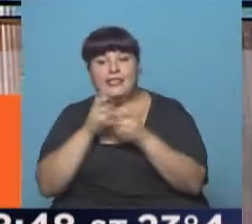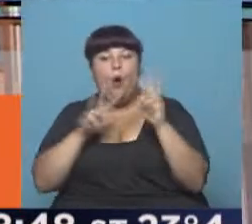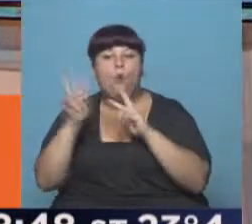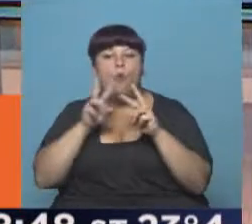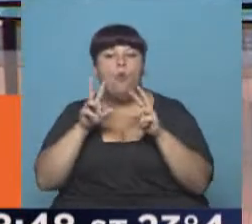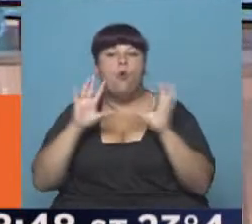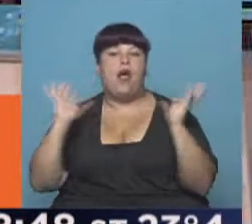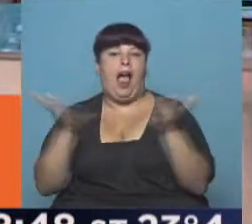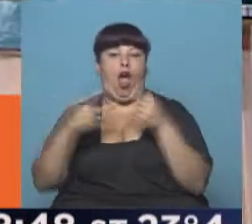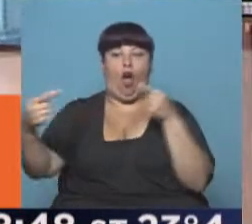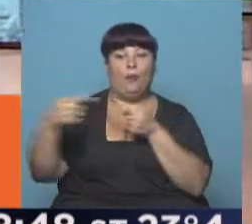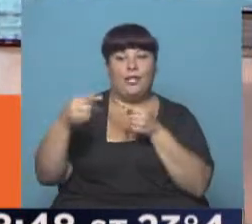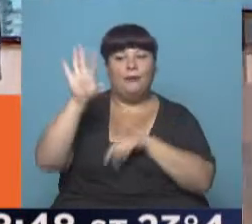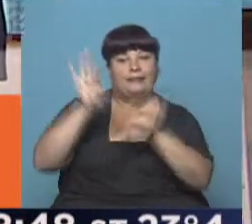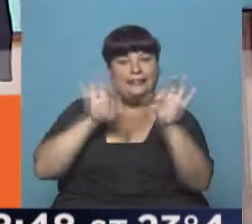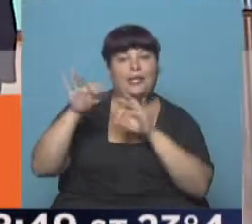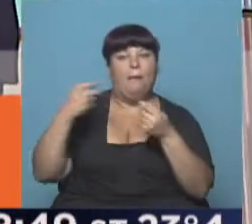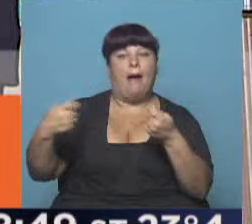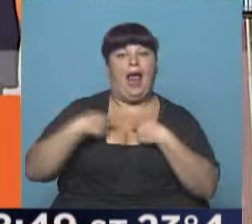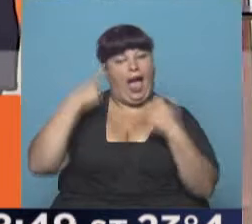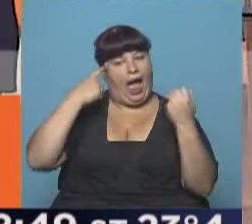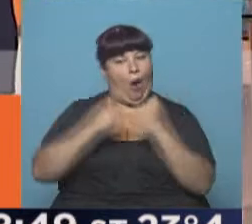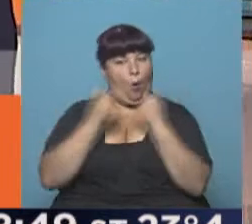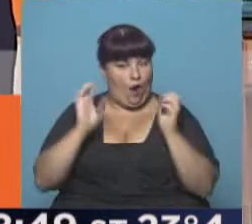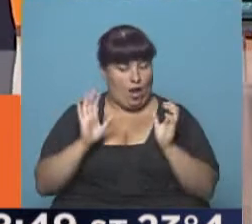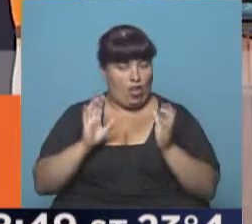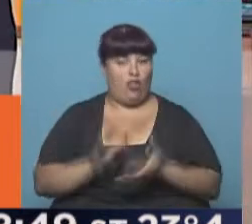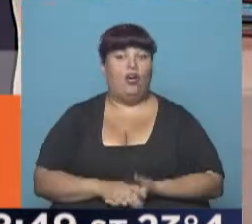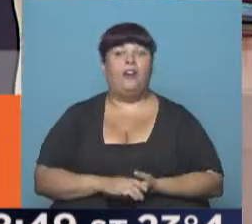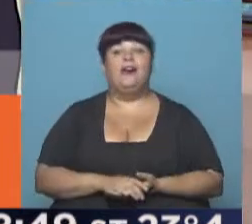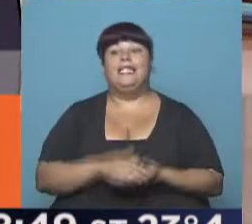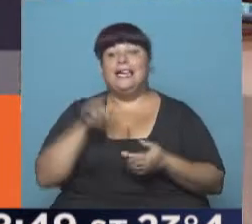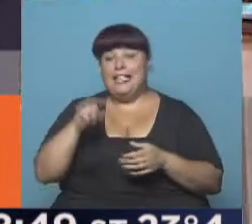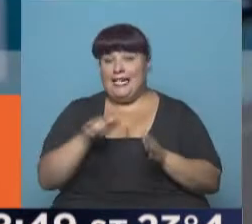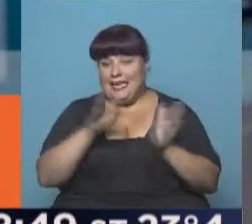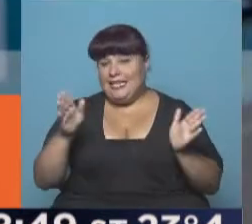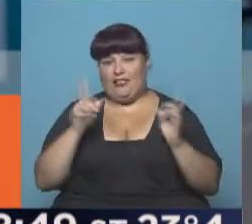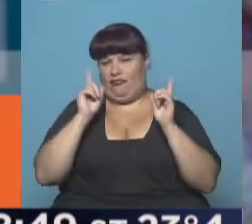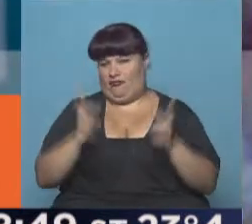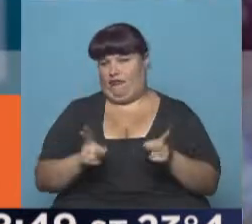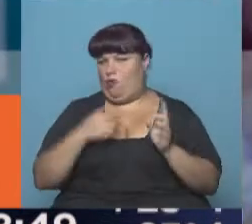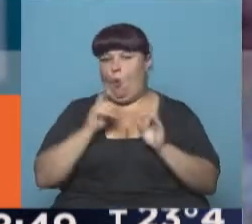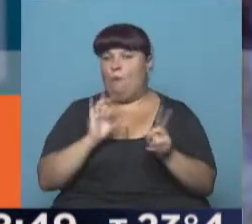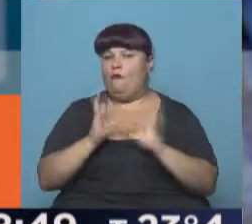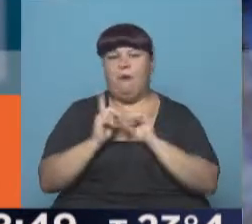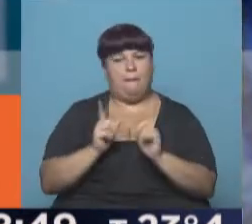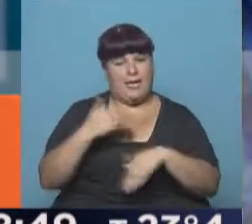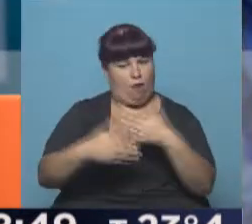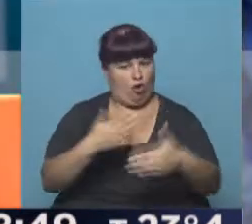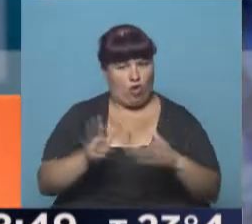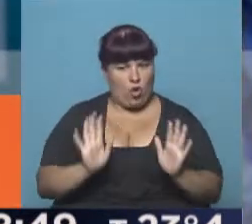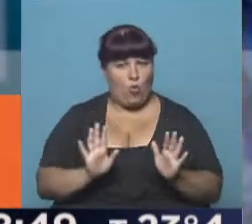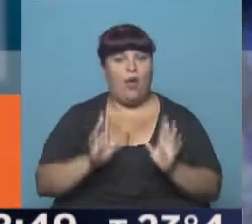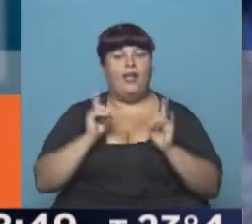encontrar en el arco opositor gente que pueda compartir esa idea. Es decir, que de esa línea no nos vamos a apartar. Es